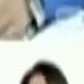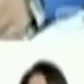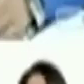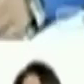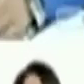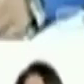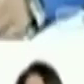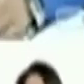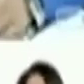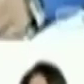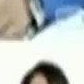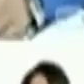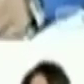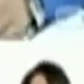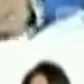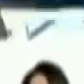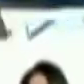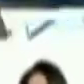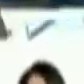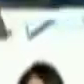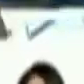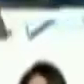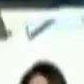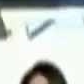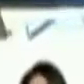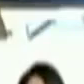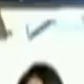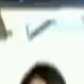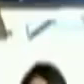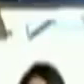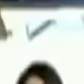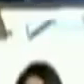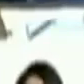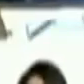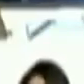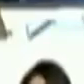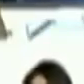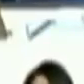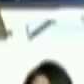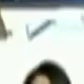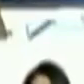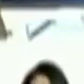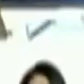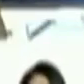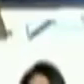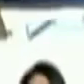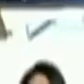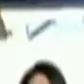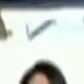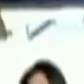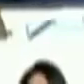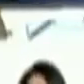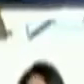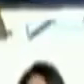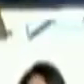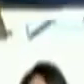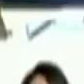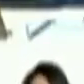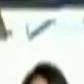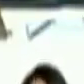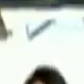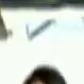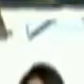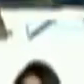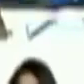dos pueblos pacíficos, que lo que queremos es nuestro propio desarrollo. Dos pueblos rebeldes,